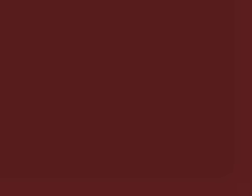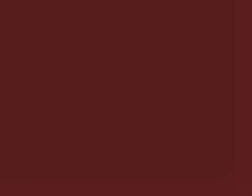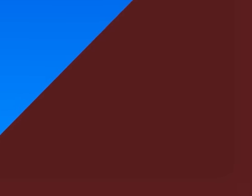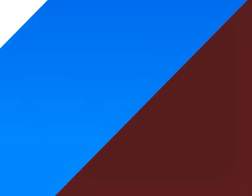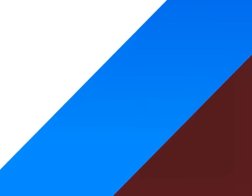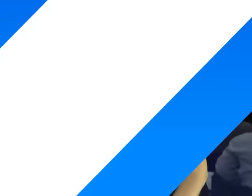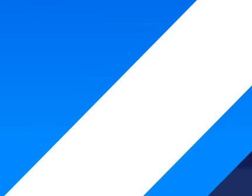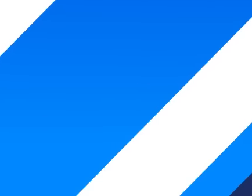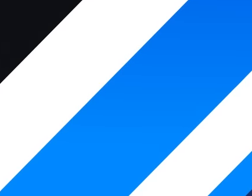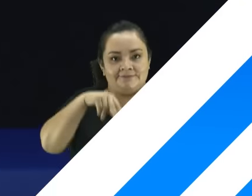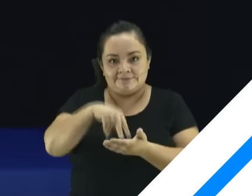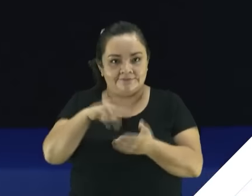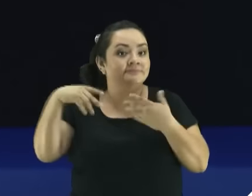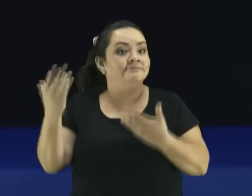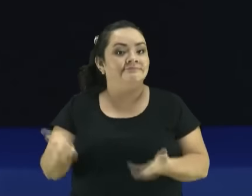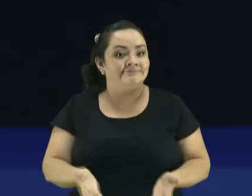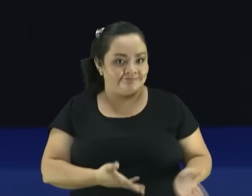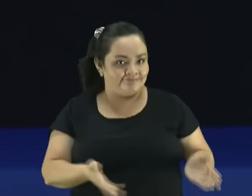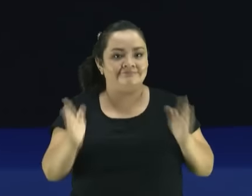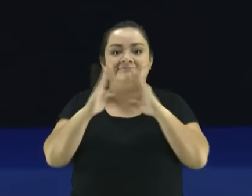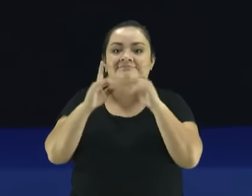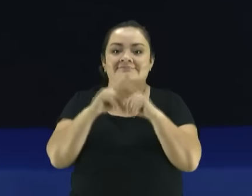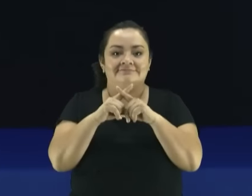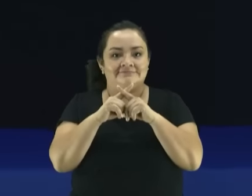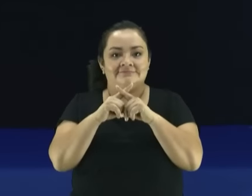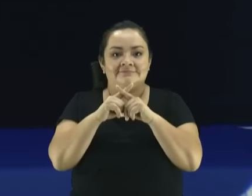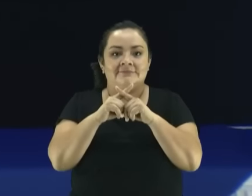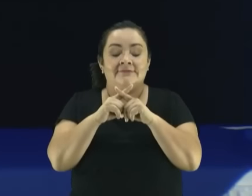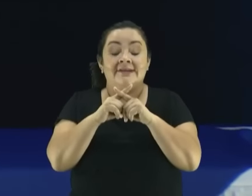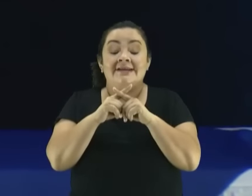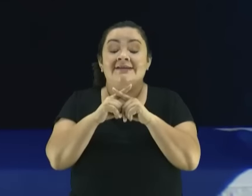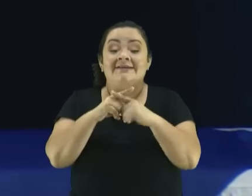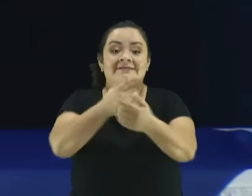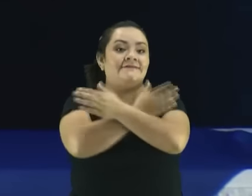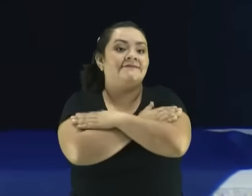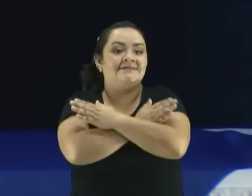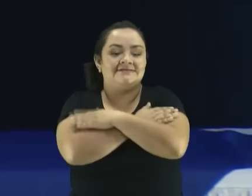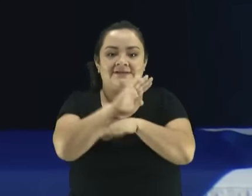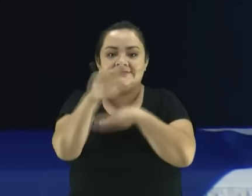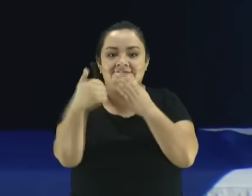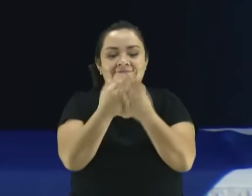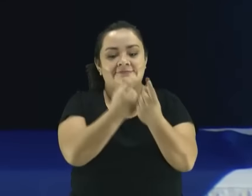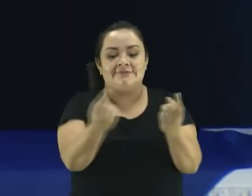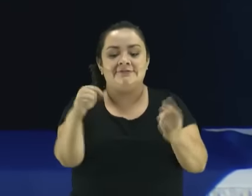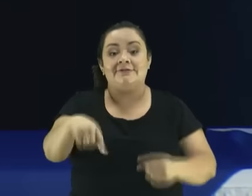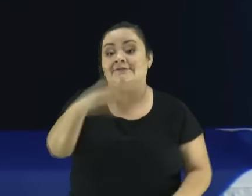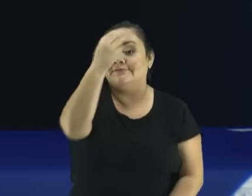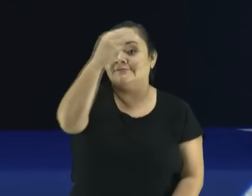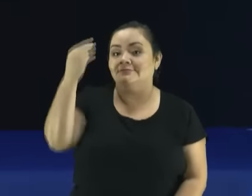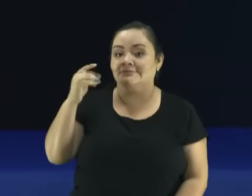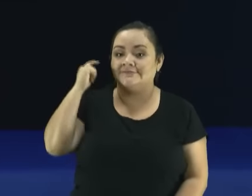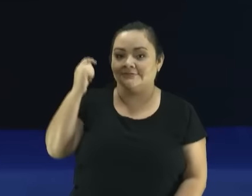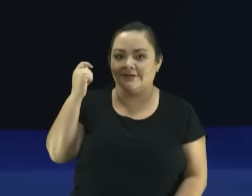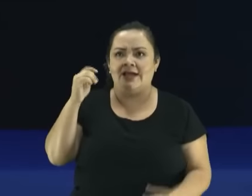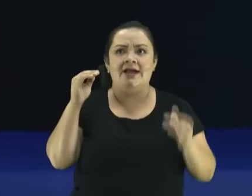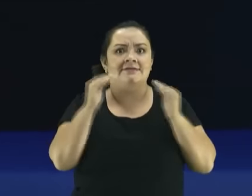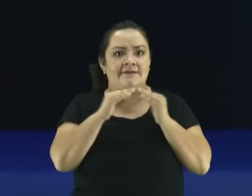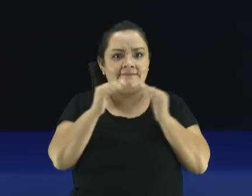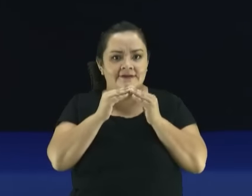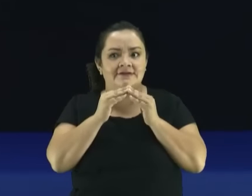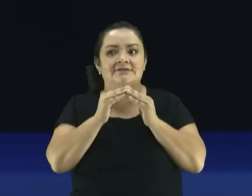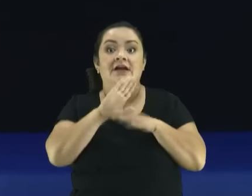incomparable Sean bienvenidos a la casa del señor muchas felicidades a los graduandos y pido también un aplauso para nuestro